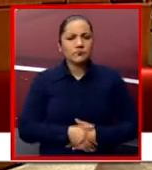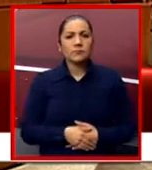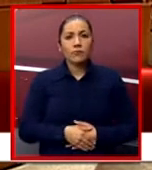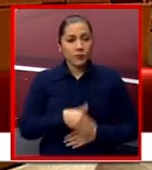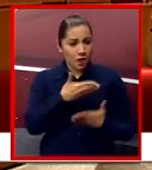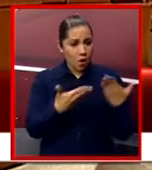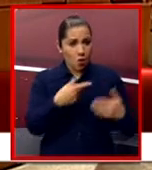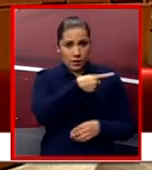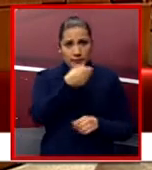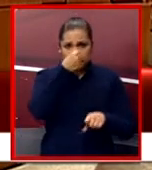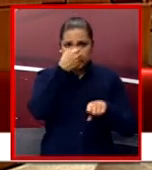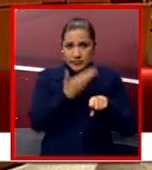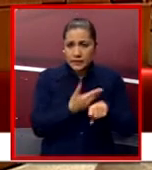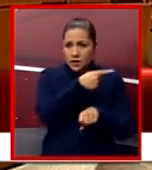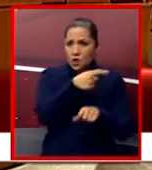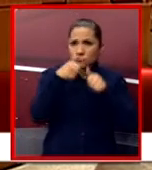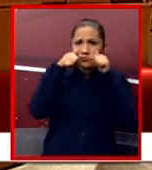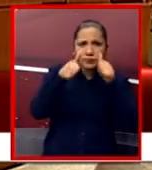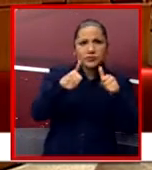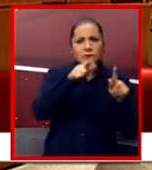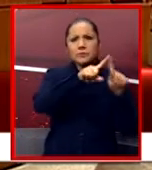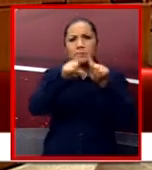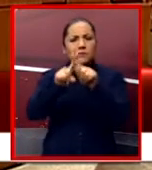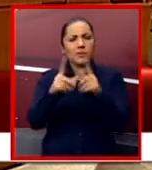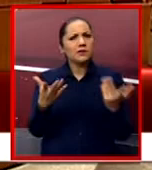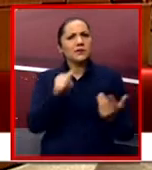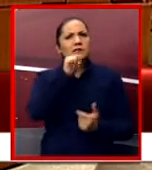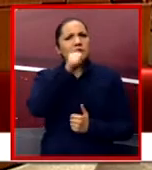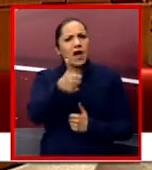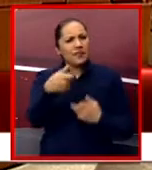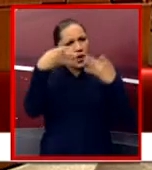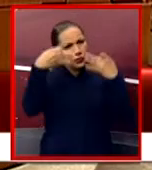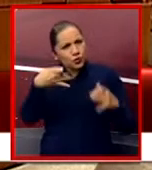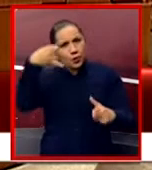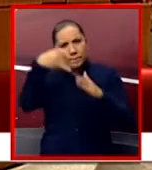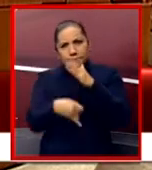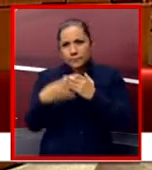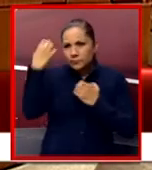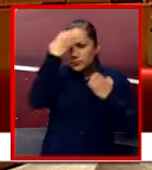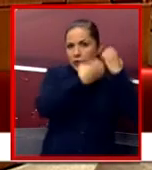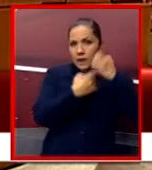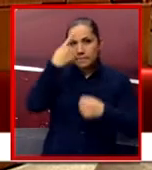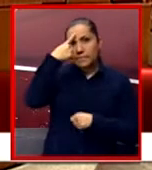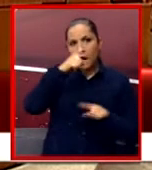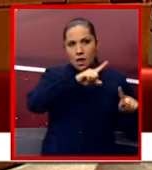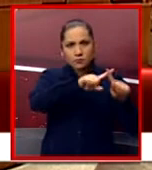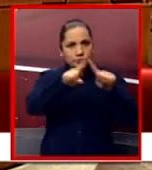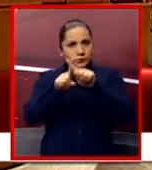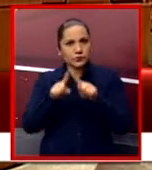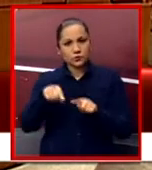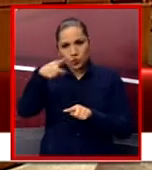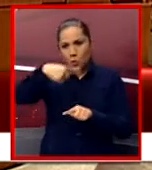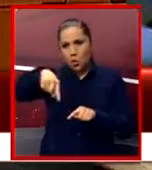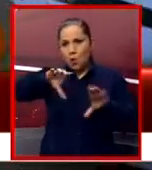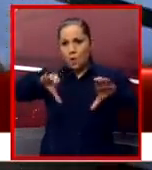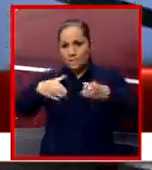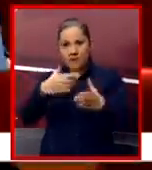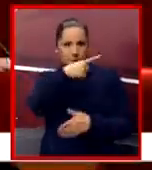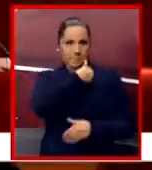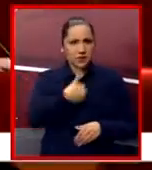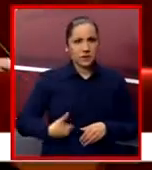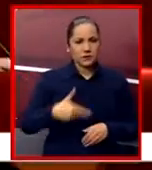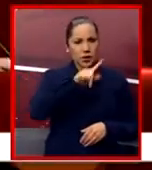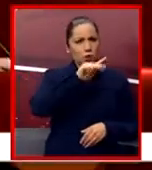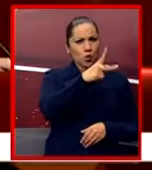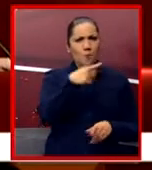verdadera irresponsabilidad, no analizó de manera correcta y demeritó las posibilidades reales del triunfo del candidato Donald Trump.